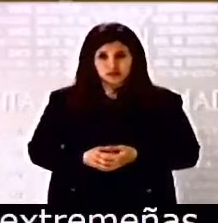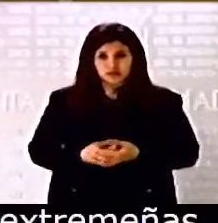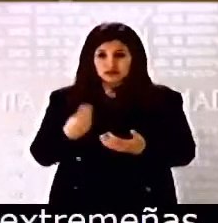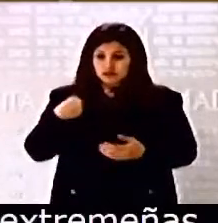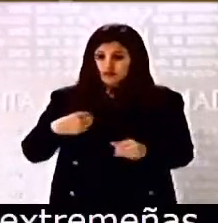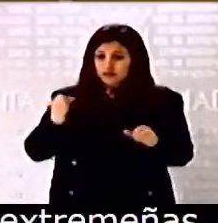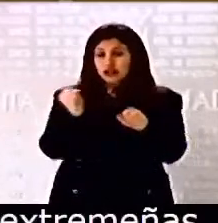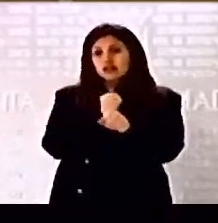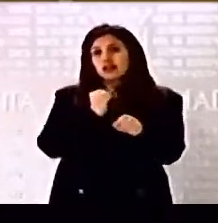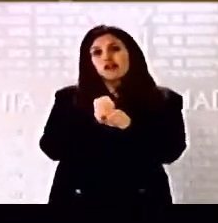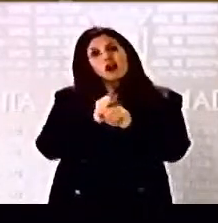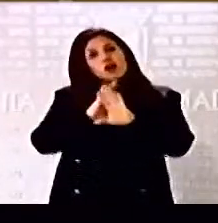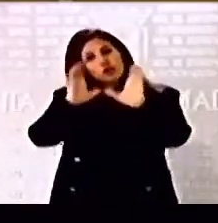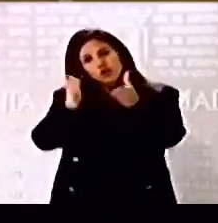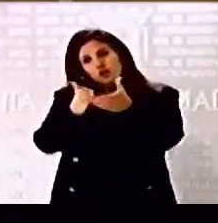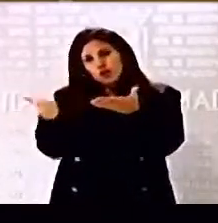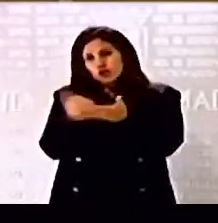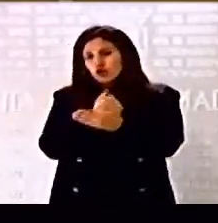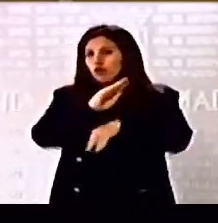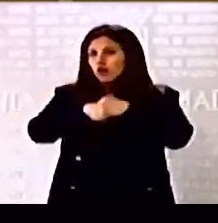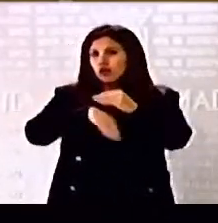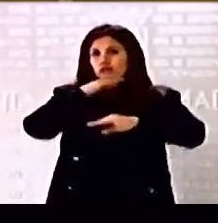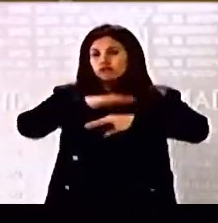trabajo colectivo que debe verse reflejado